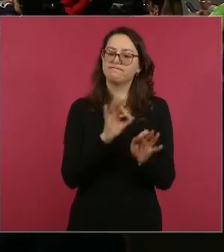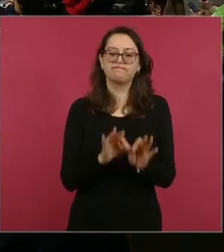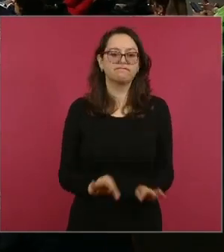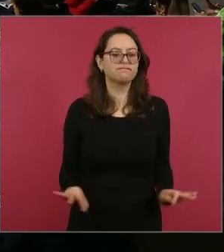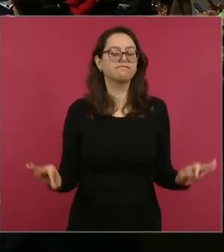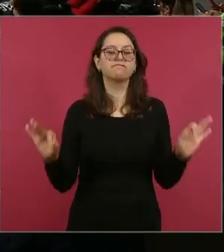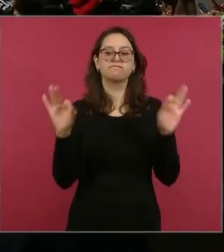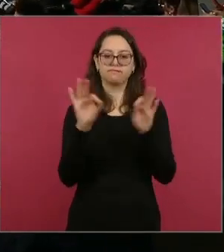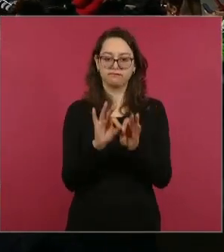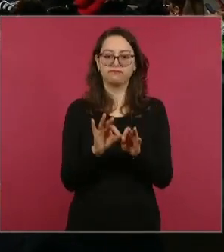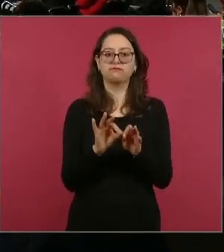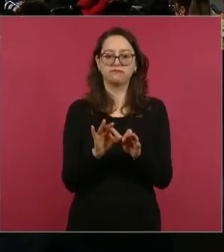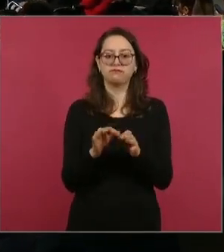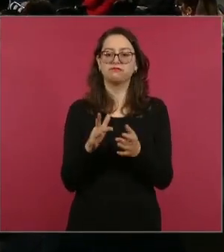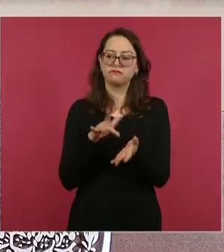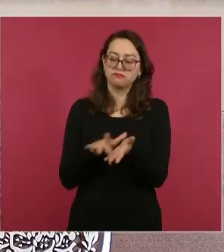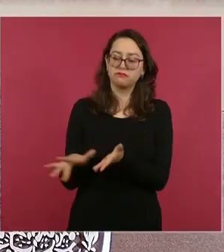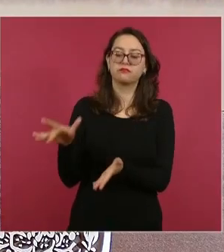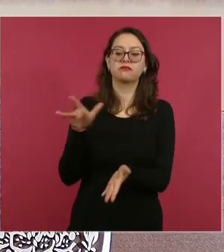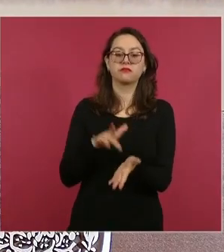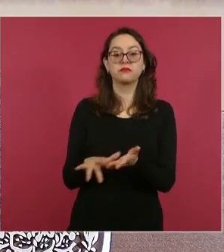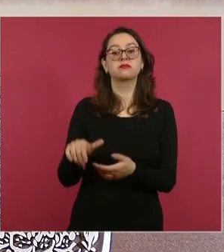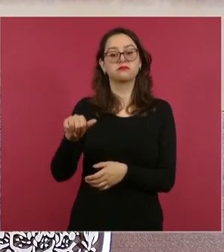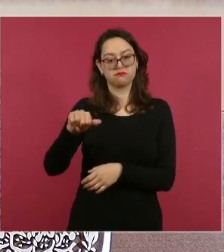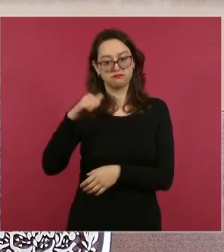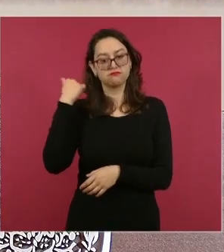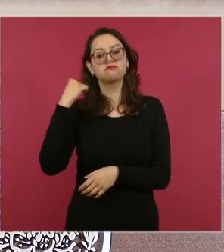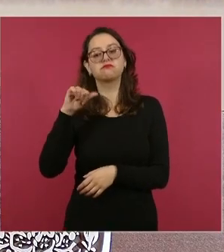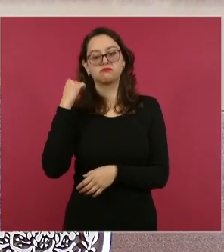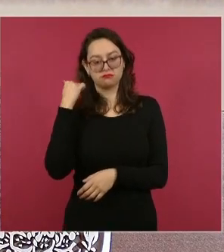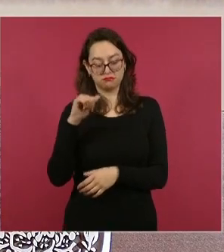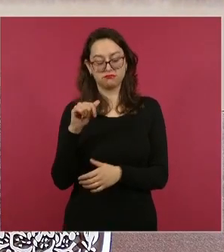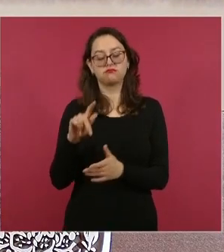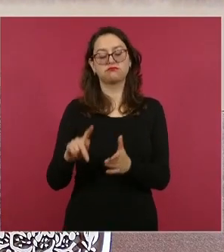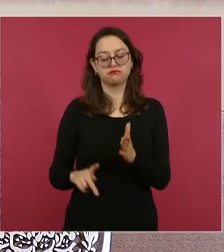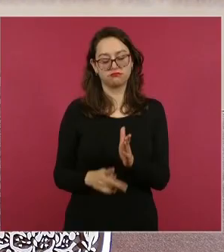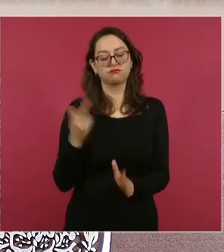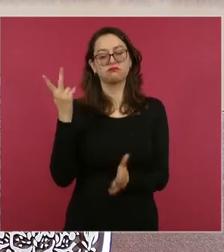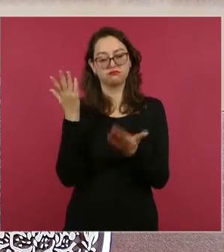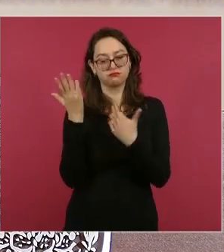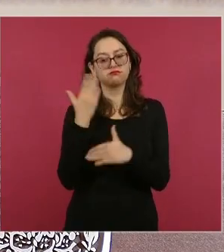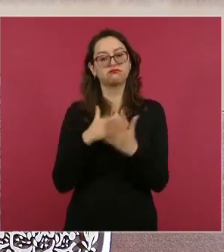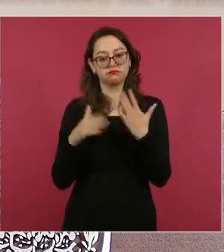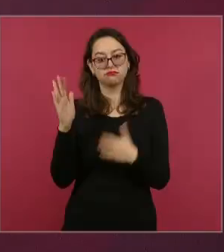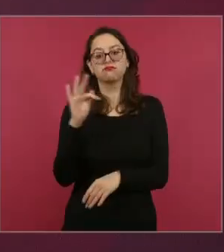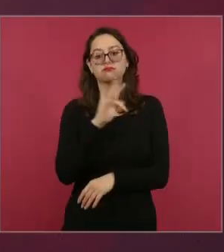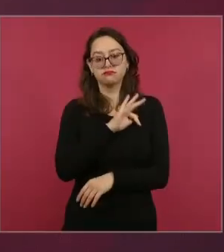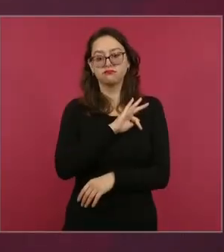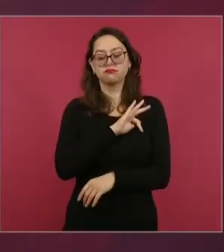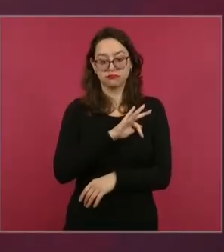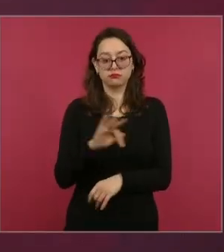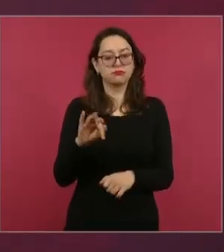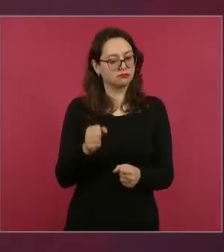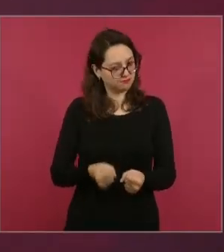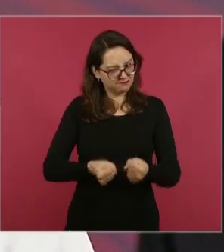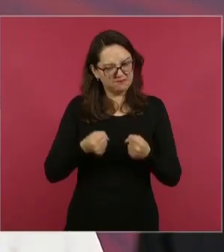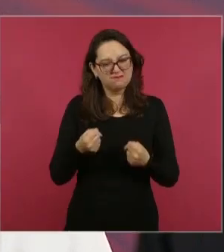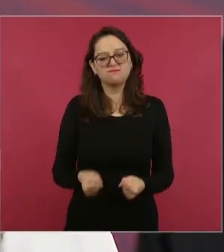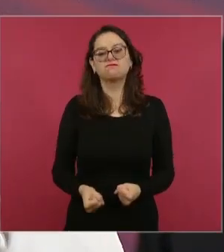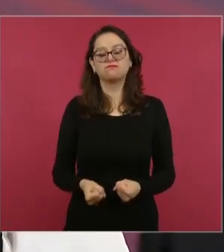apoyado con todo el corazón Acapulco volverá a brillar y yo quiero cerrar esta